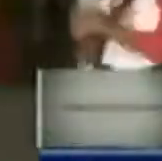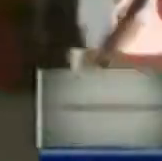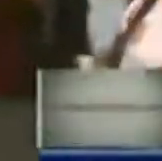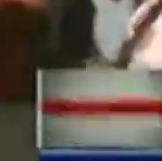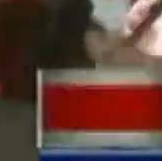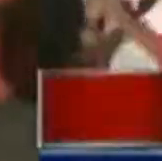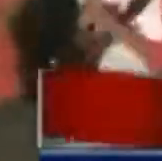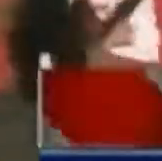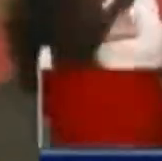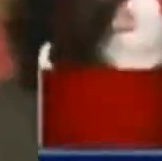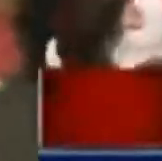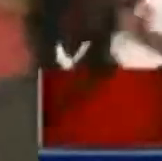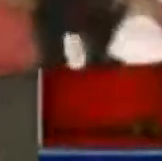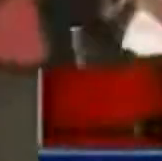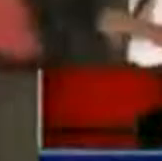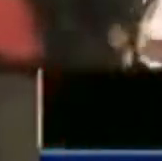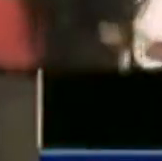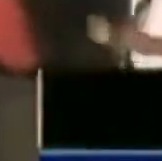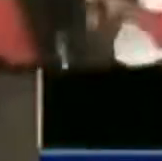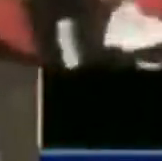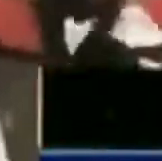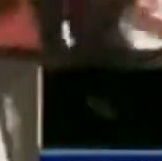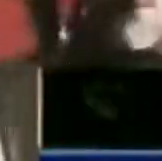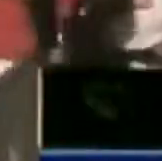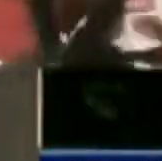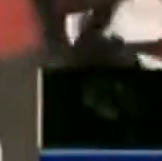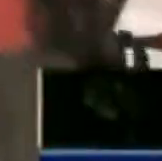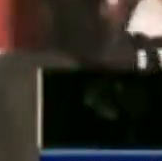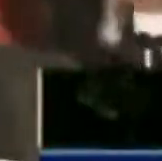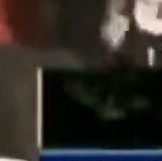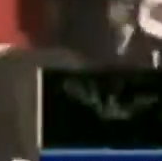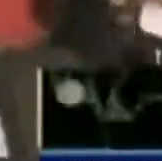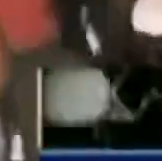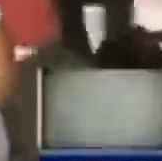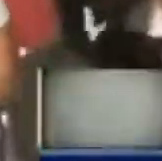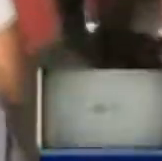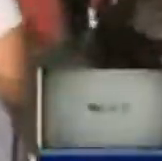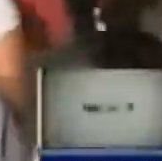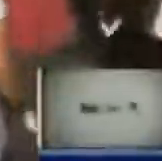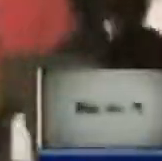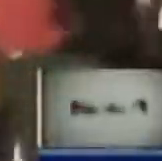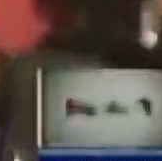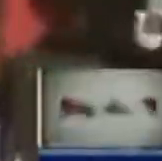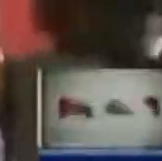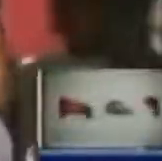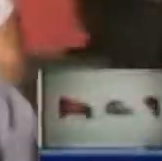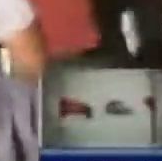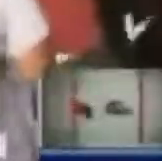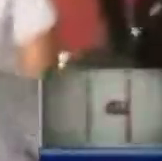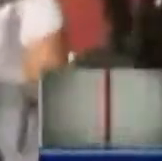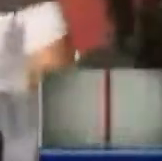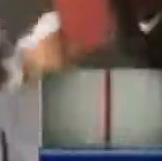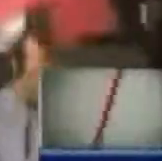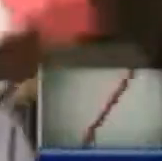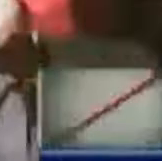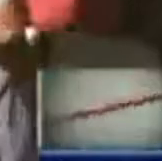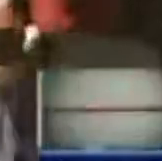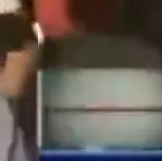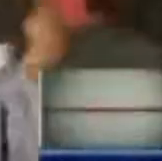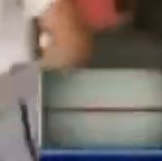que se fueron es que esa negra Al bailar con cualquiera lo